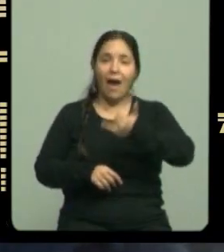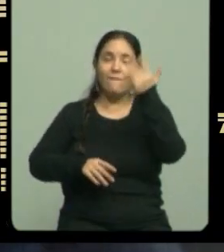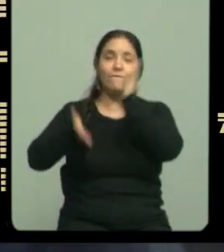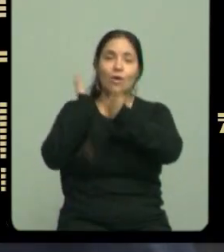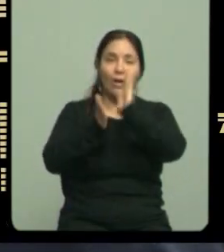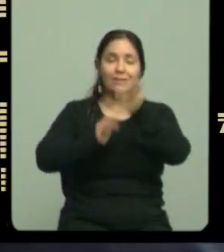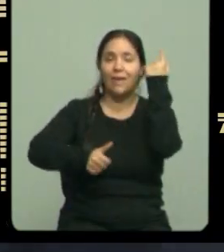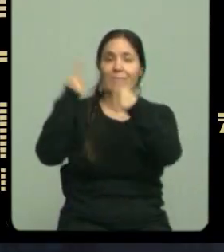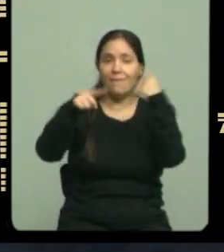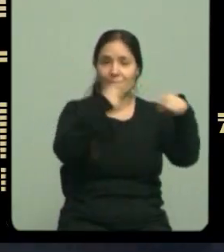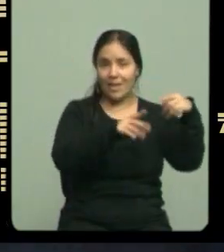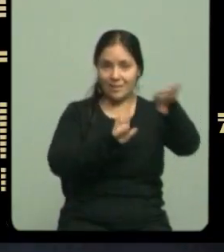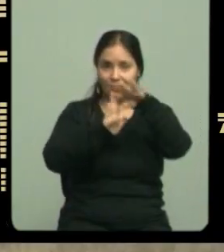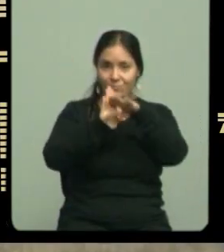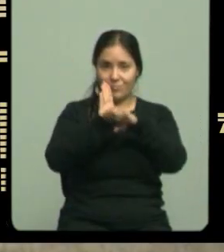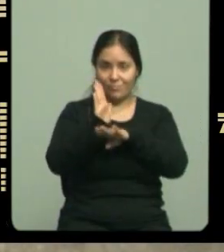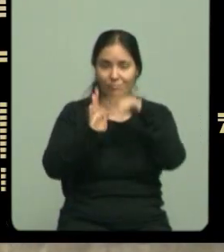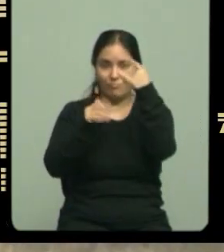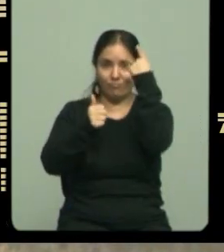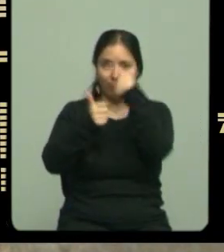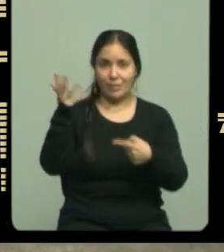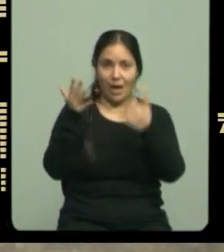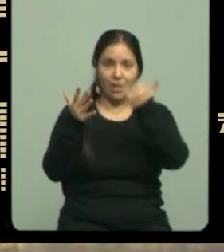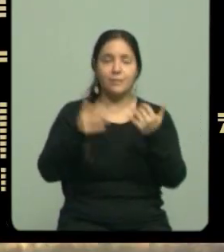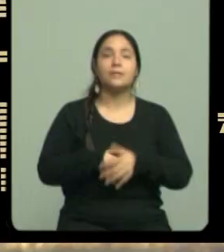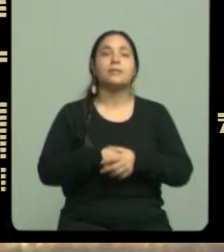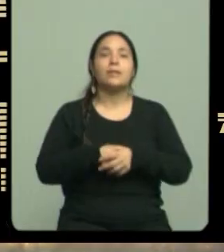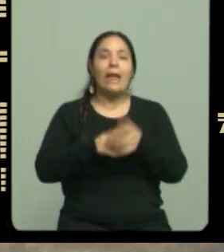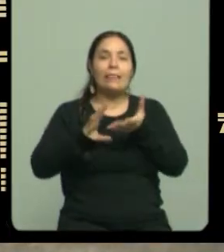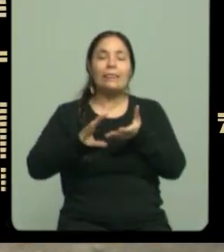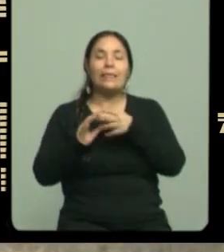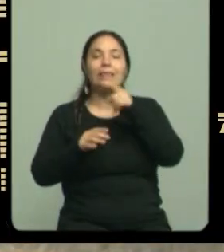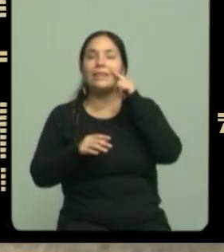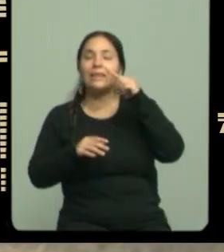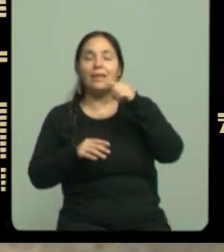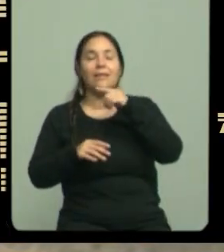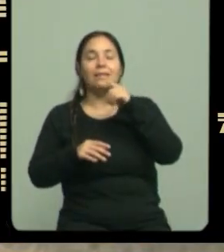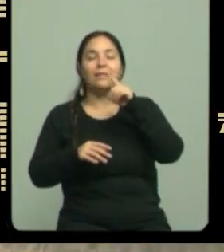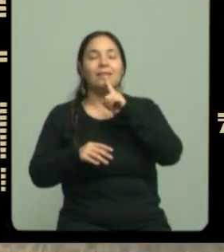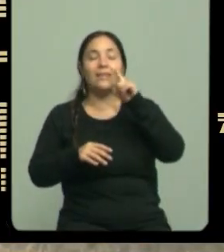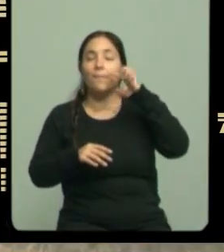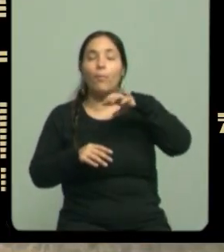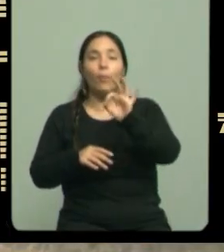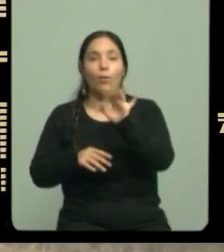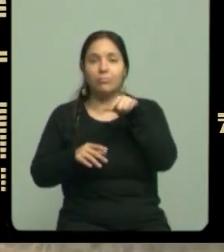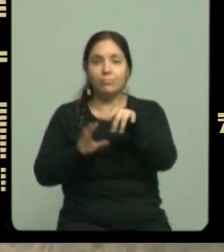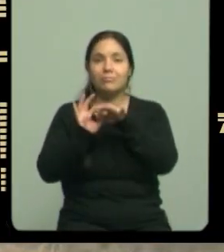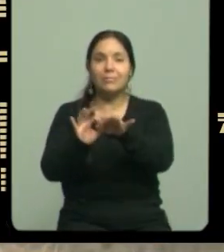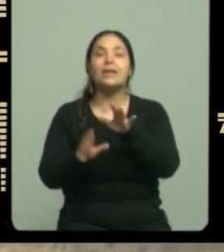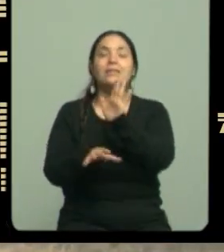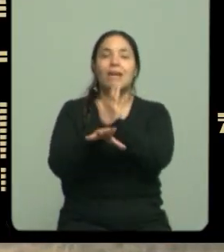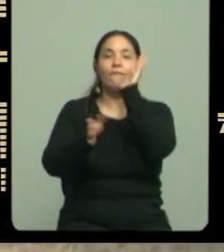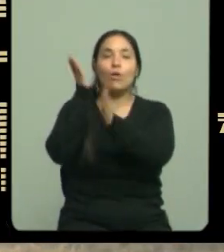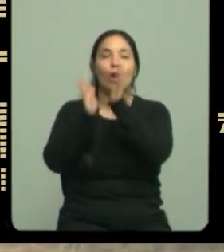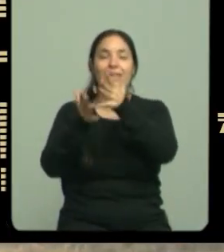y modalidades de violencia. ¿Y cuál es la diferencia entre tipo y modalidad? Tipo, por ejemplo, tenés la